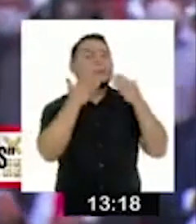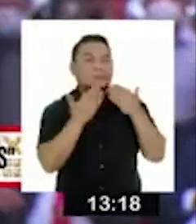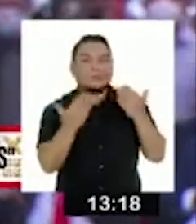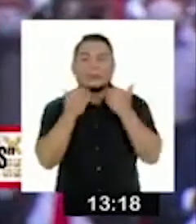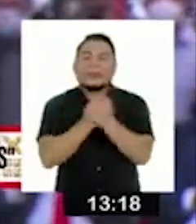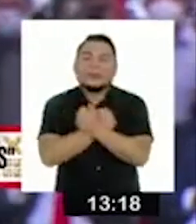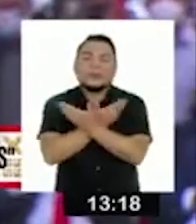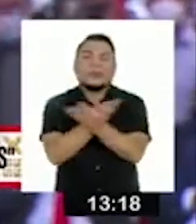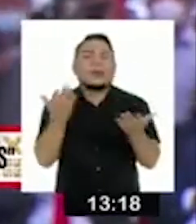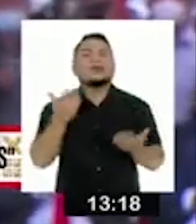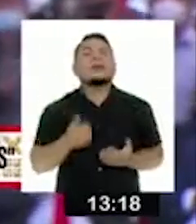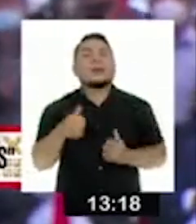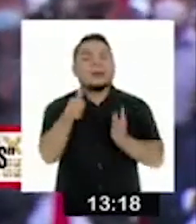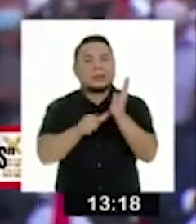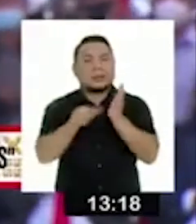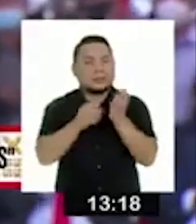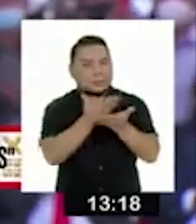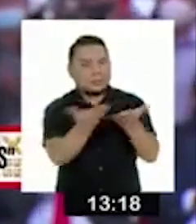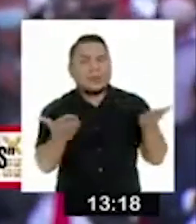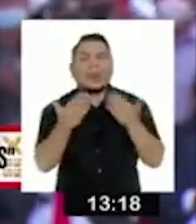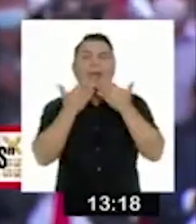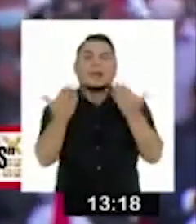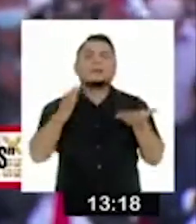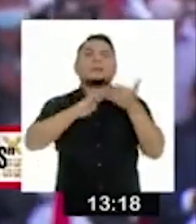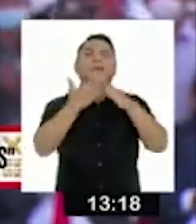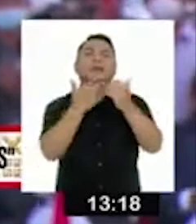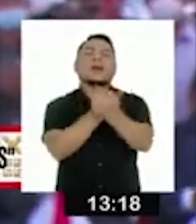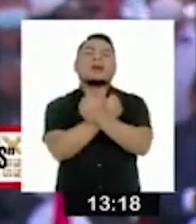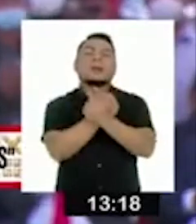Muchas gracias, queridos hermanos. Muchas gracias, pueblo de Ayacucho.